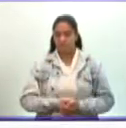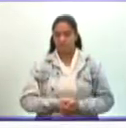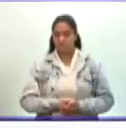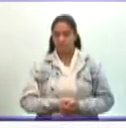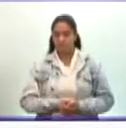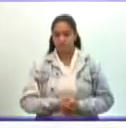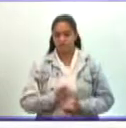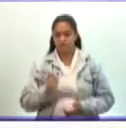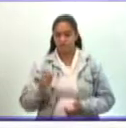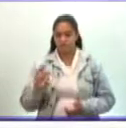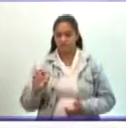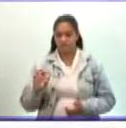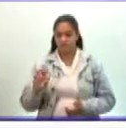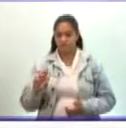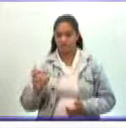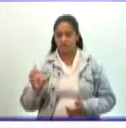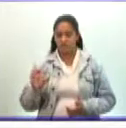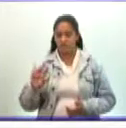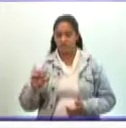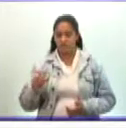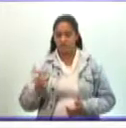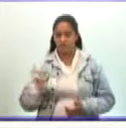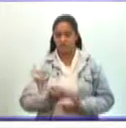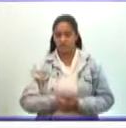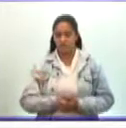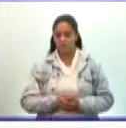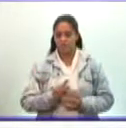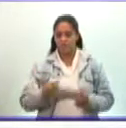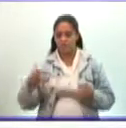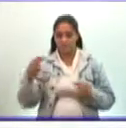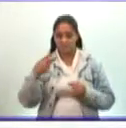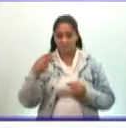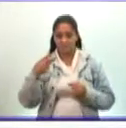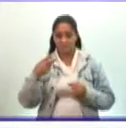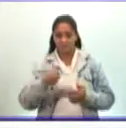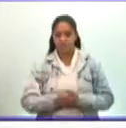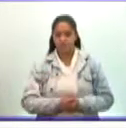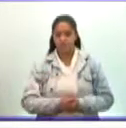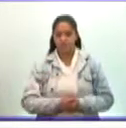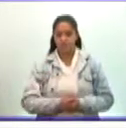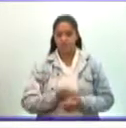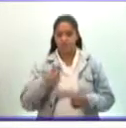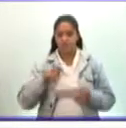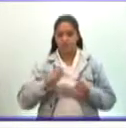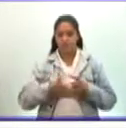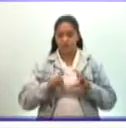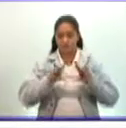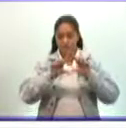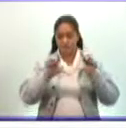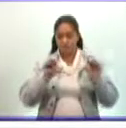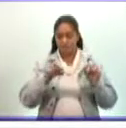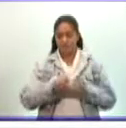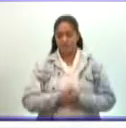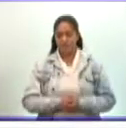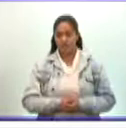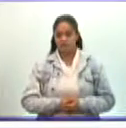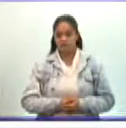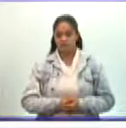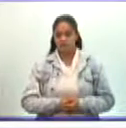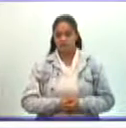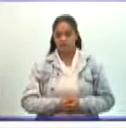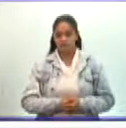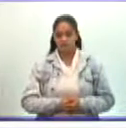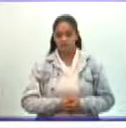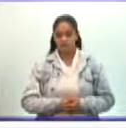Sí, a la segunda parte del teorema. Vamos entonces a formar la proporción